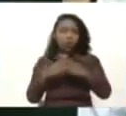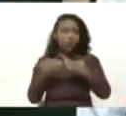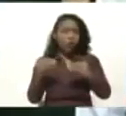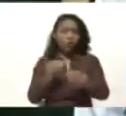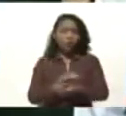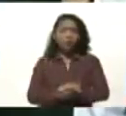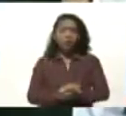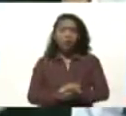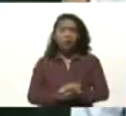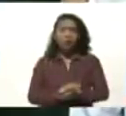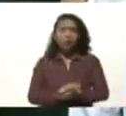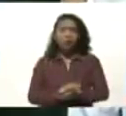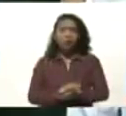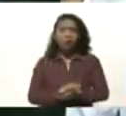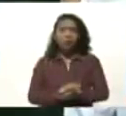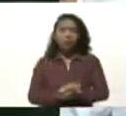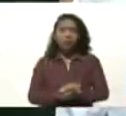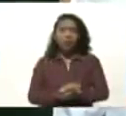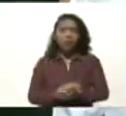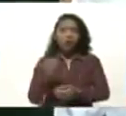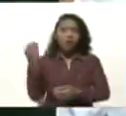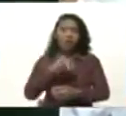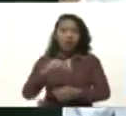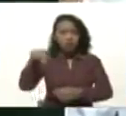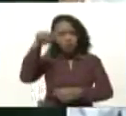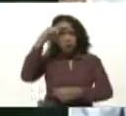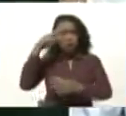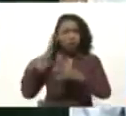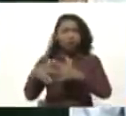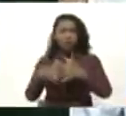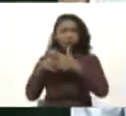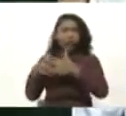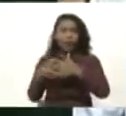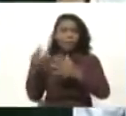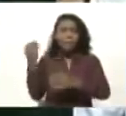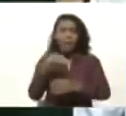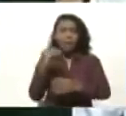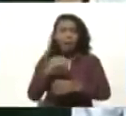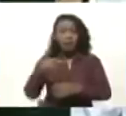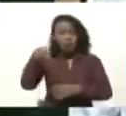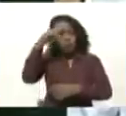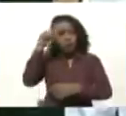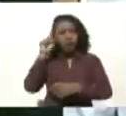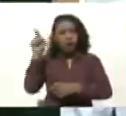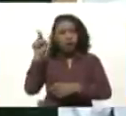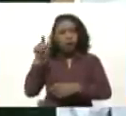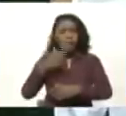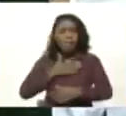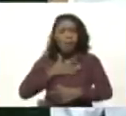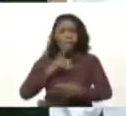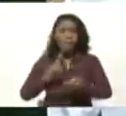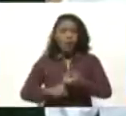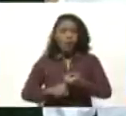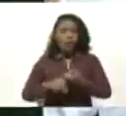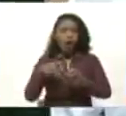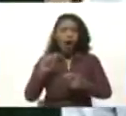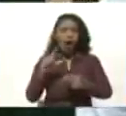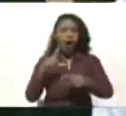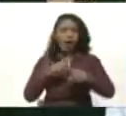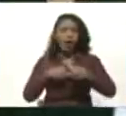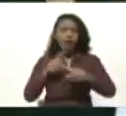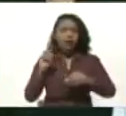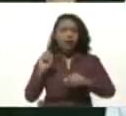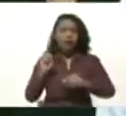Le quitaron todo. Pero lo que más le molesta a Estados Unidos, lo que más le molesta es que mi esposo Alex Saab